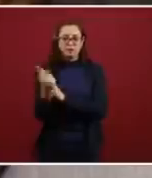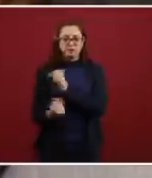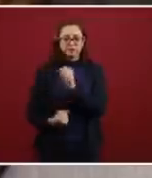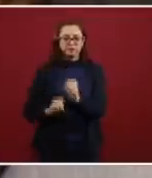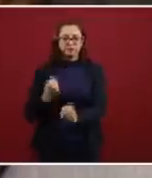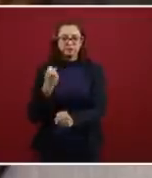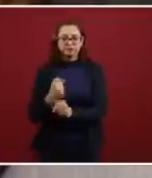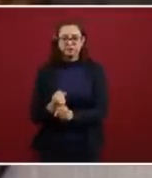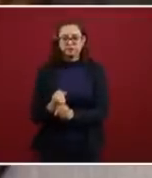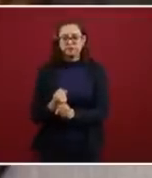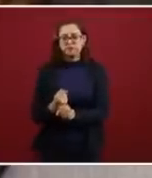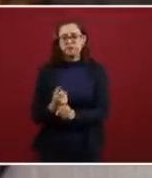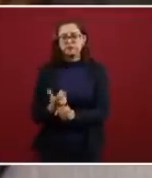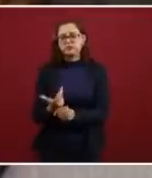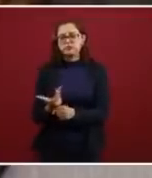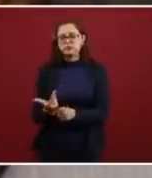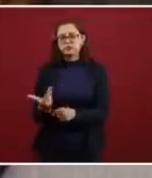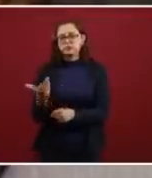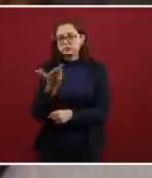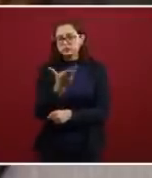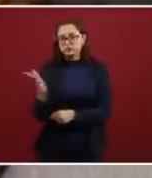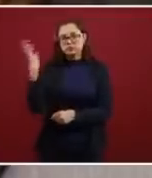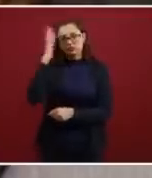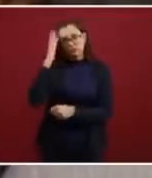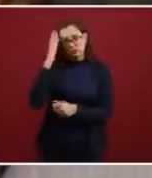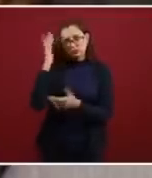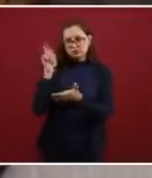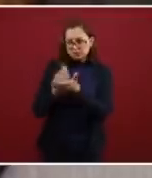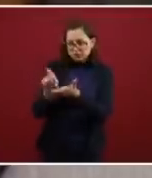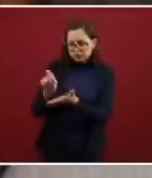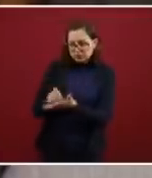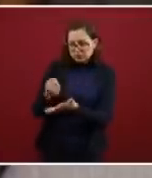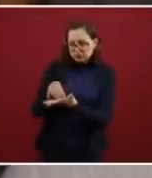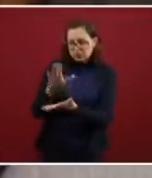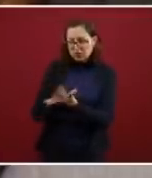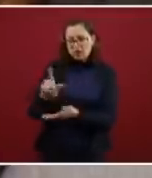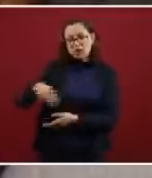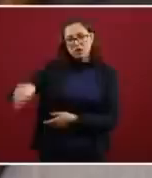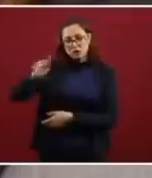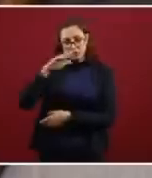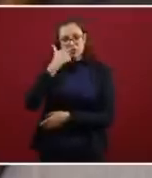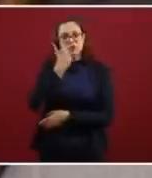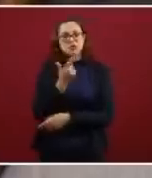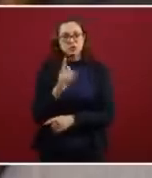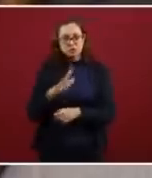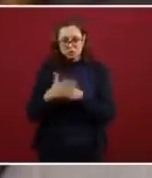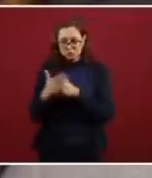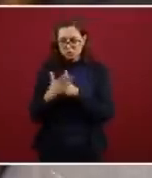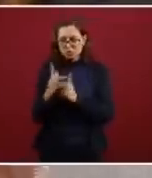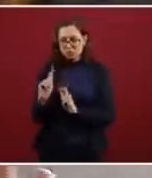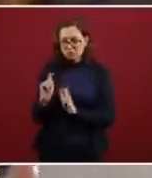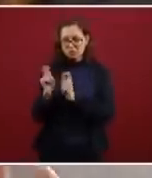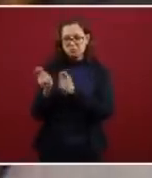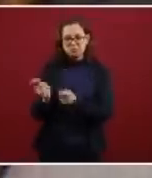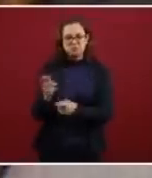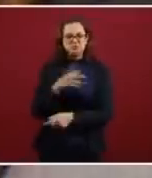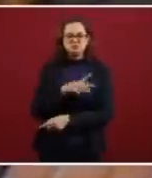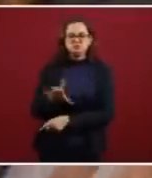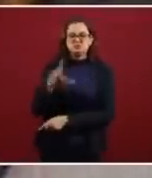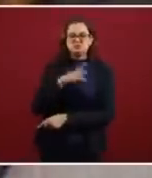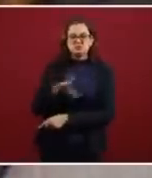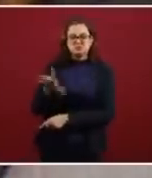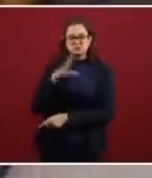tomas de notas a varios líderes que aspiran a ser líderes sindicales, pues